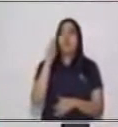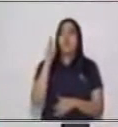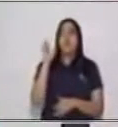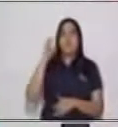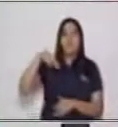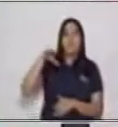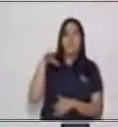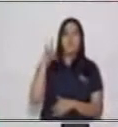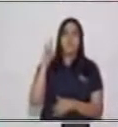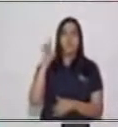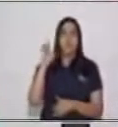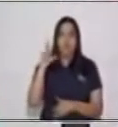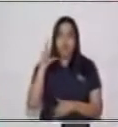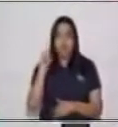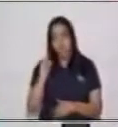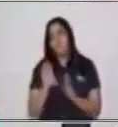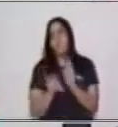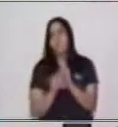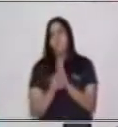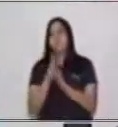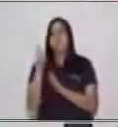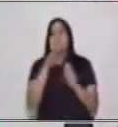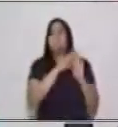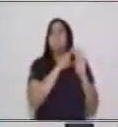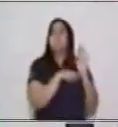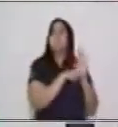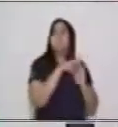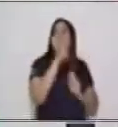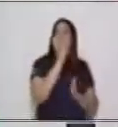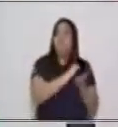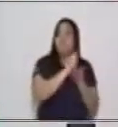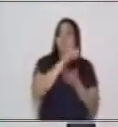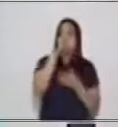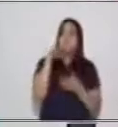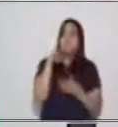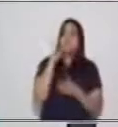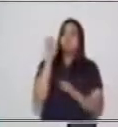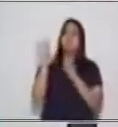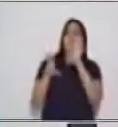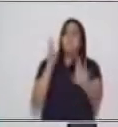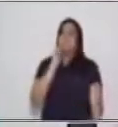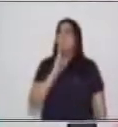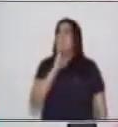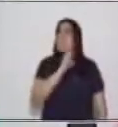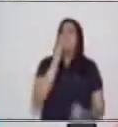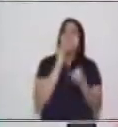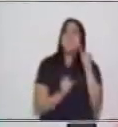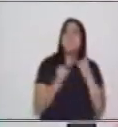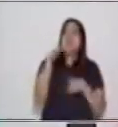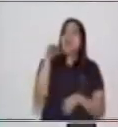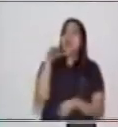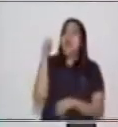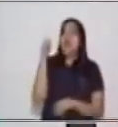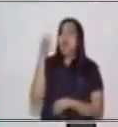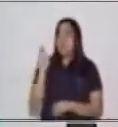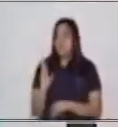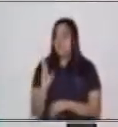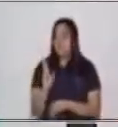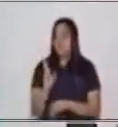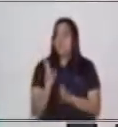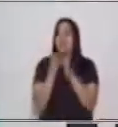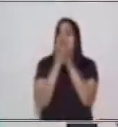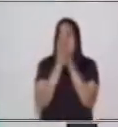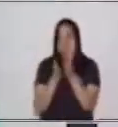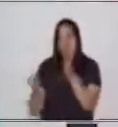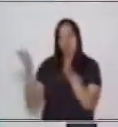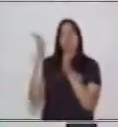2 es que se escriben con Z algunos verbos en infinitivo terminados en zar y sus